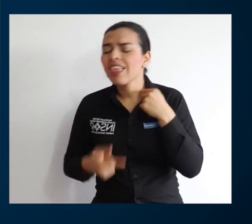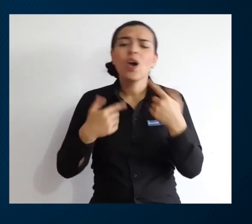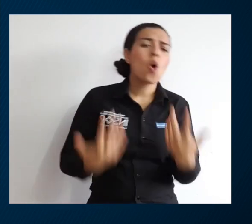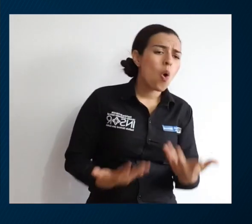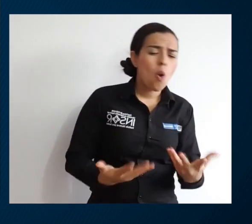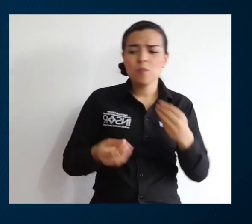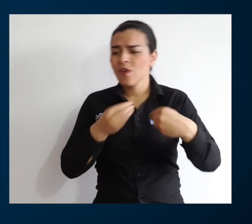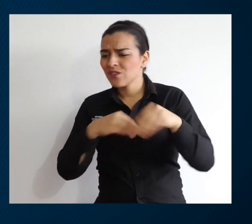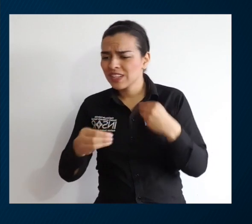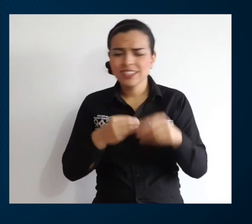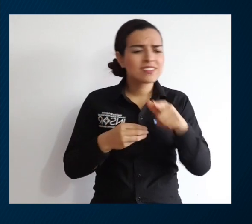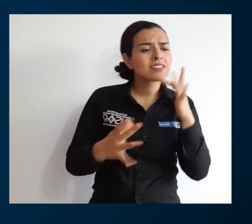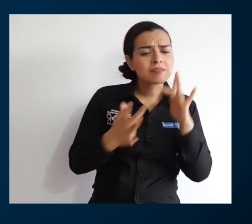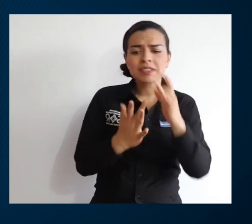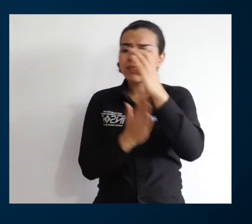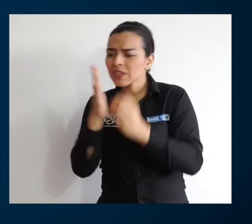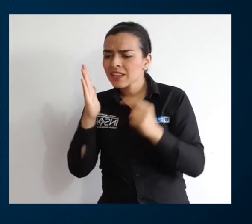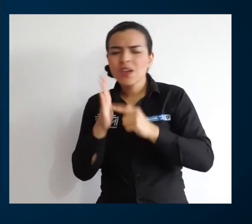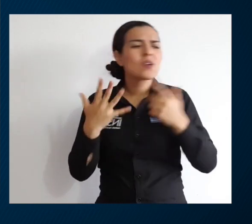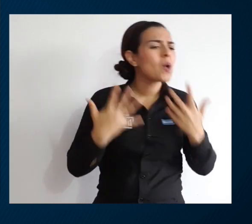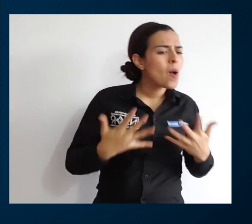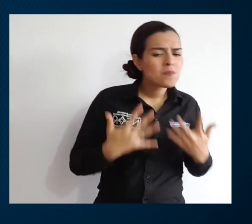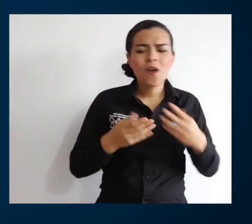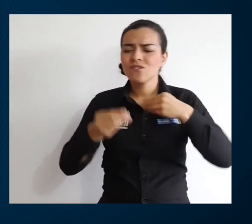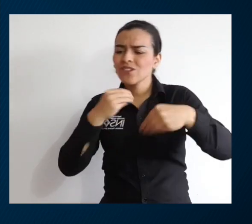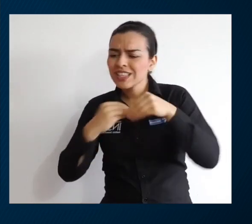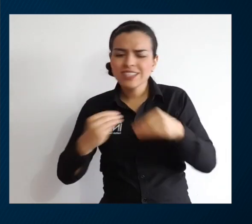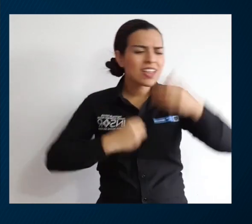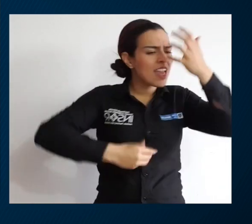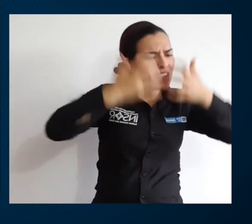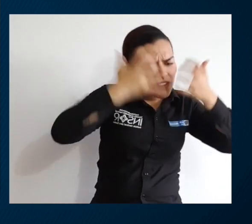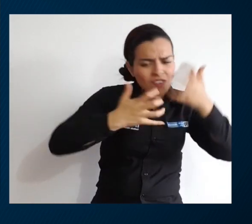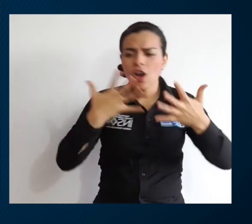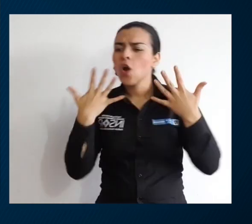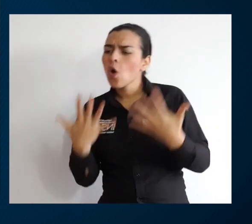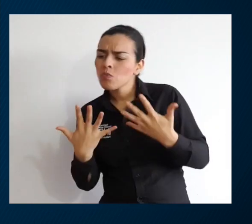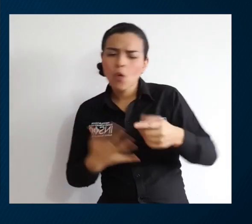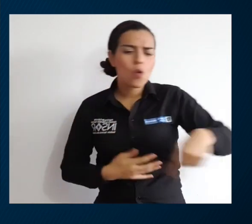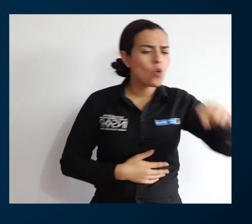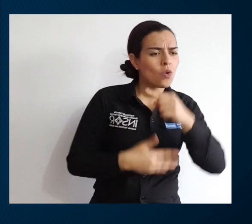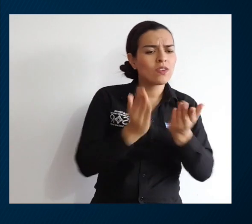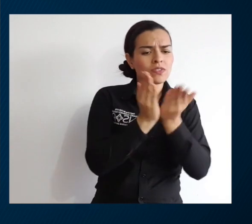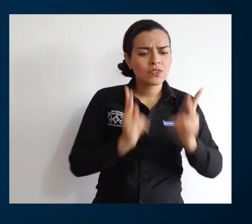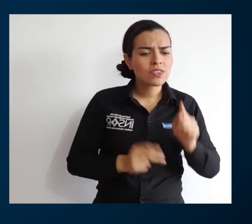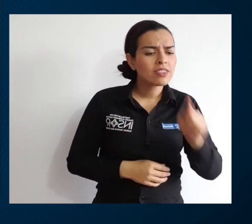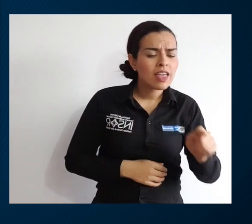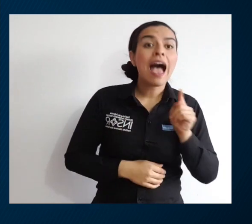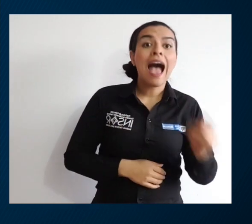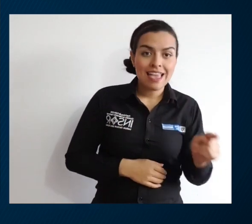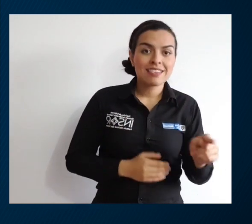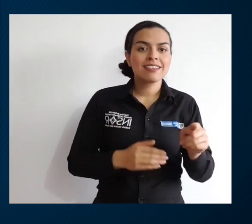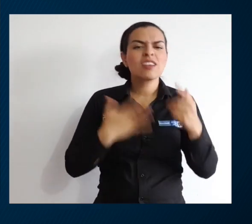reflexionar porque no encuentro las maneras para desarrollar flexibilizaciones curriculares frente al aprendizaje o